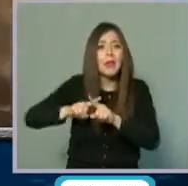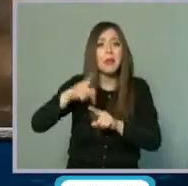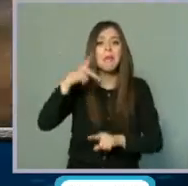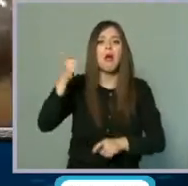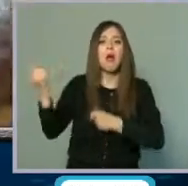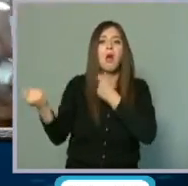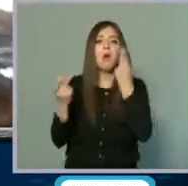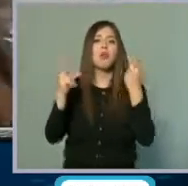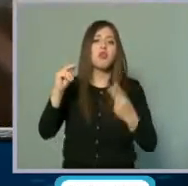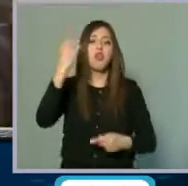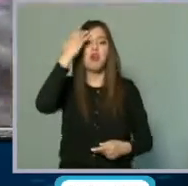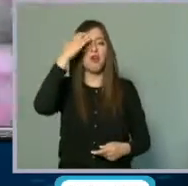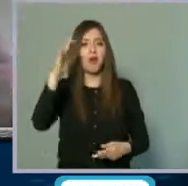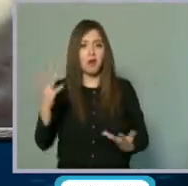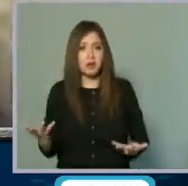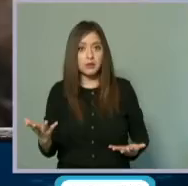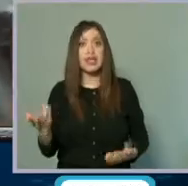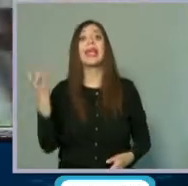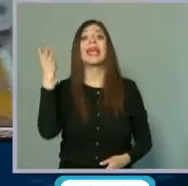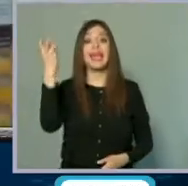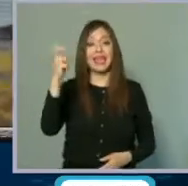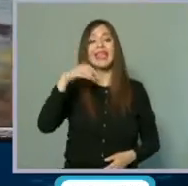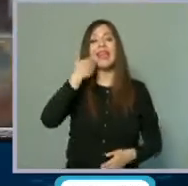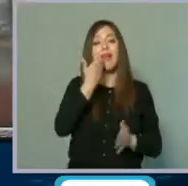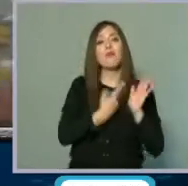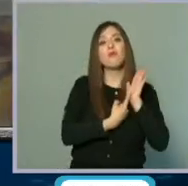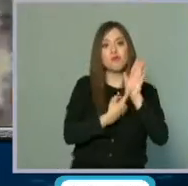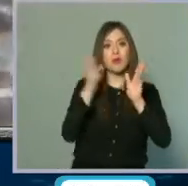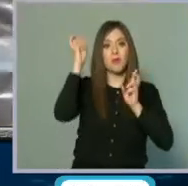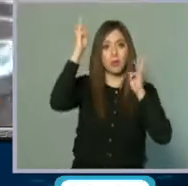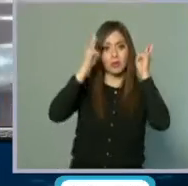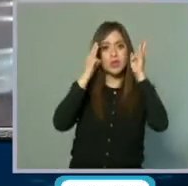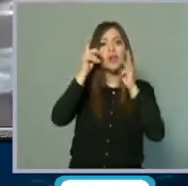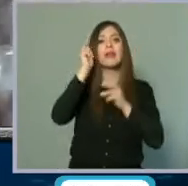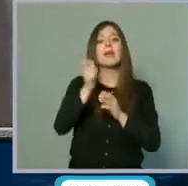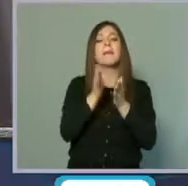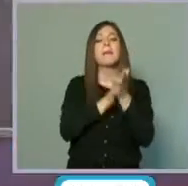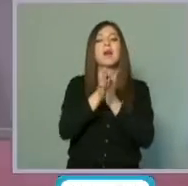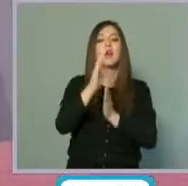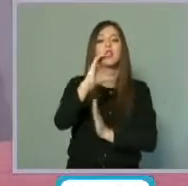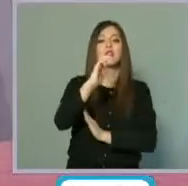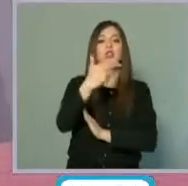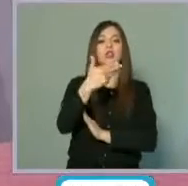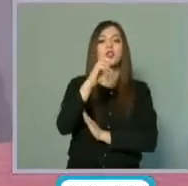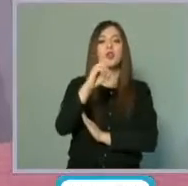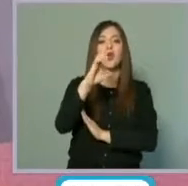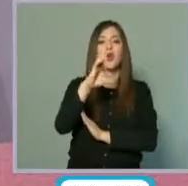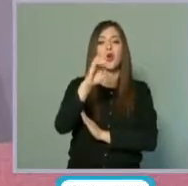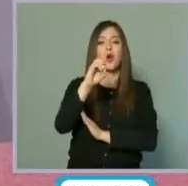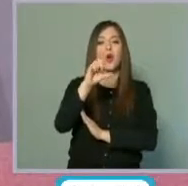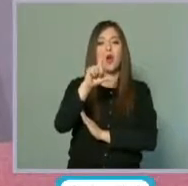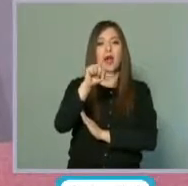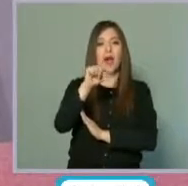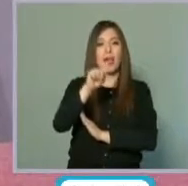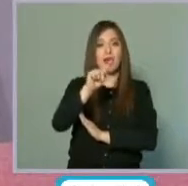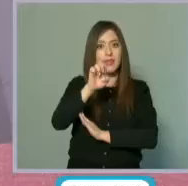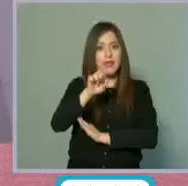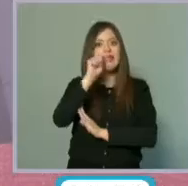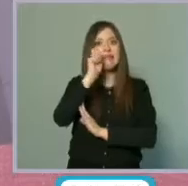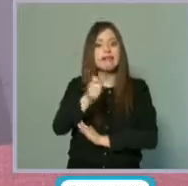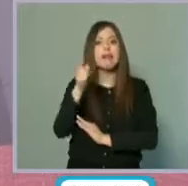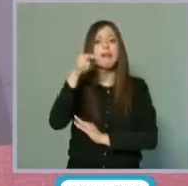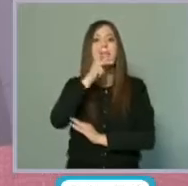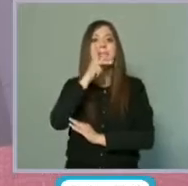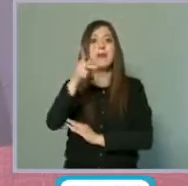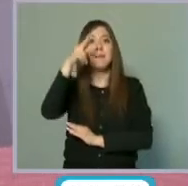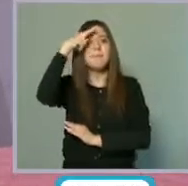mueve en el museo, ¿no? A compartir. Bueno, de entrada, chocolate es una palabra mexicana. Y Desde no ahí, nada más ¿no? el nombre, Sí. sino toda la